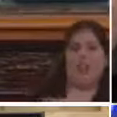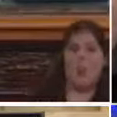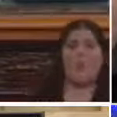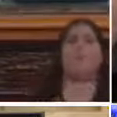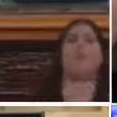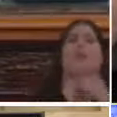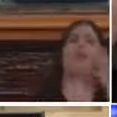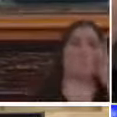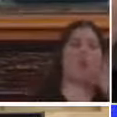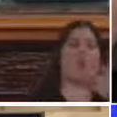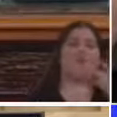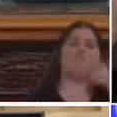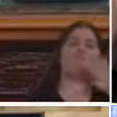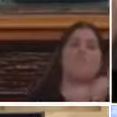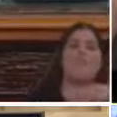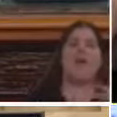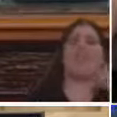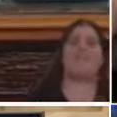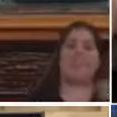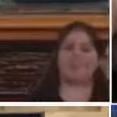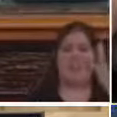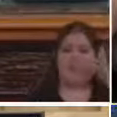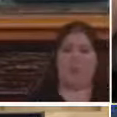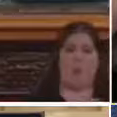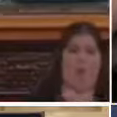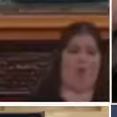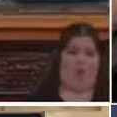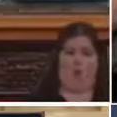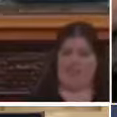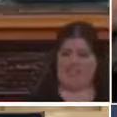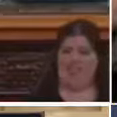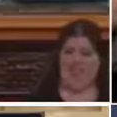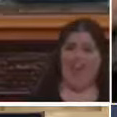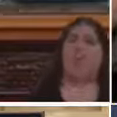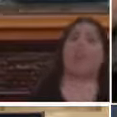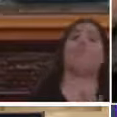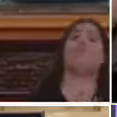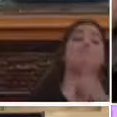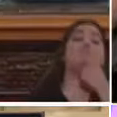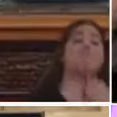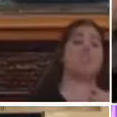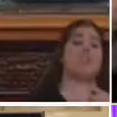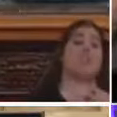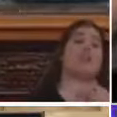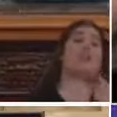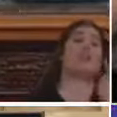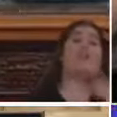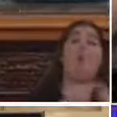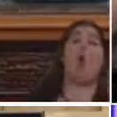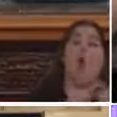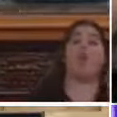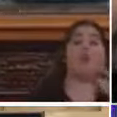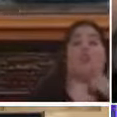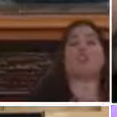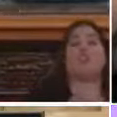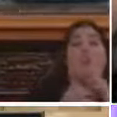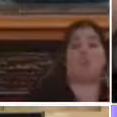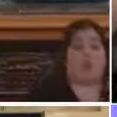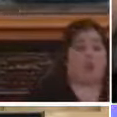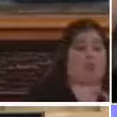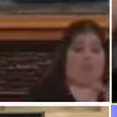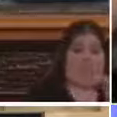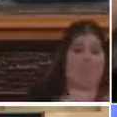El gobierno quiere mandar, quiere atosigar, quiere atragantar al Congreso con un montón de cosas y negociar con